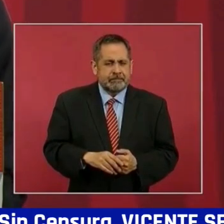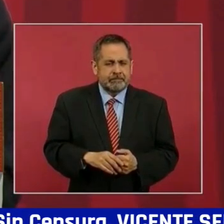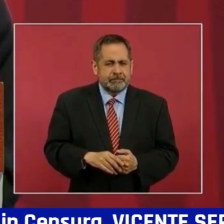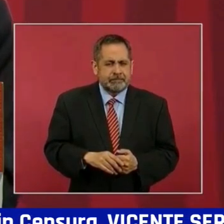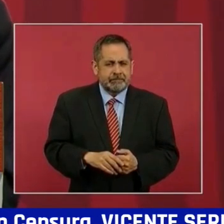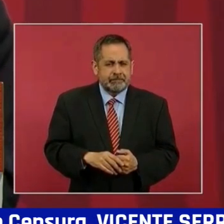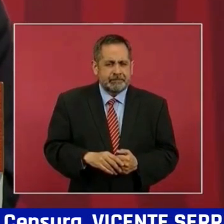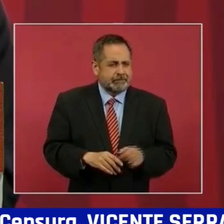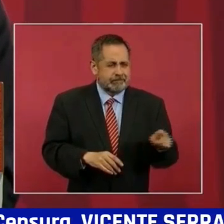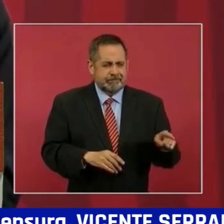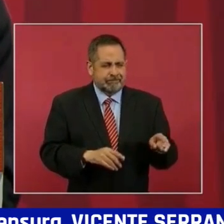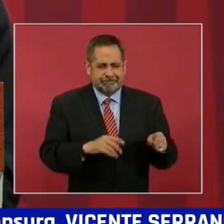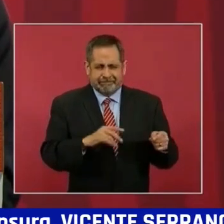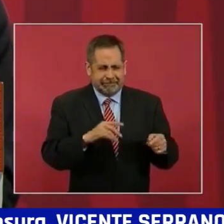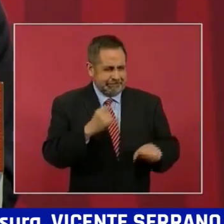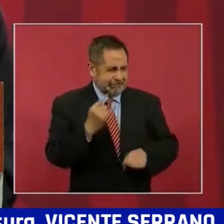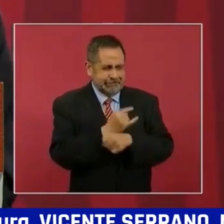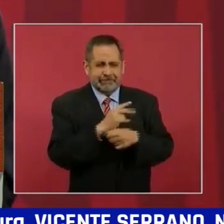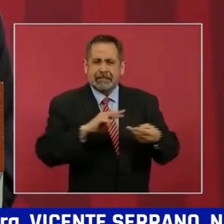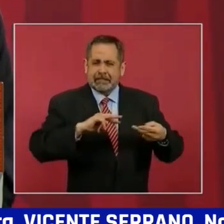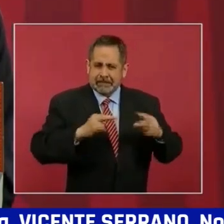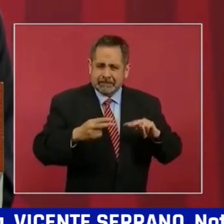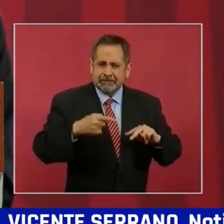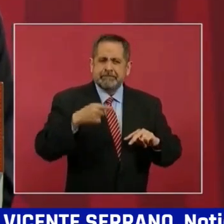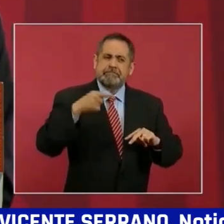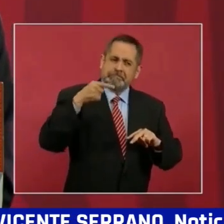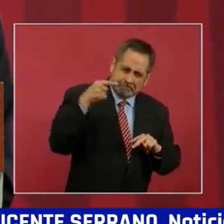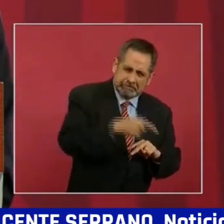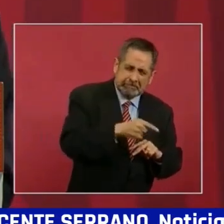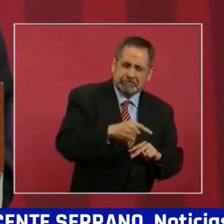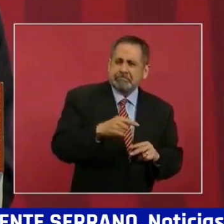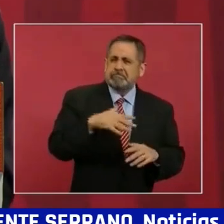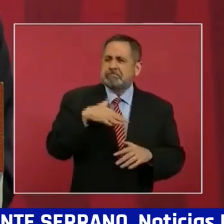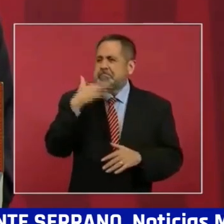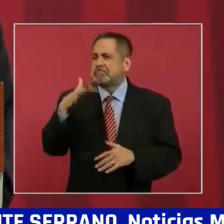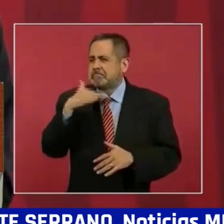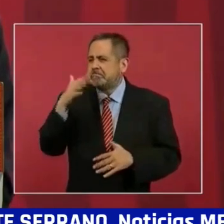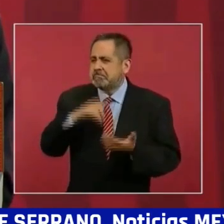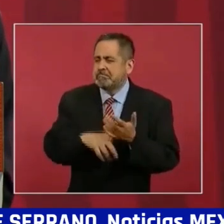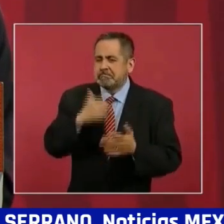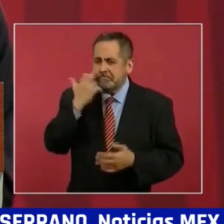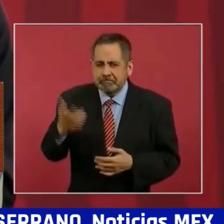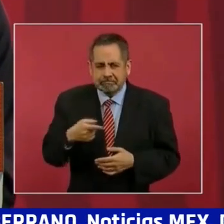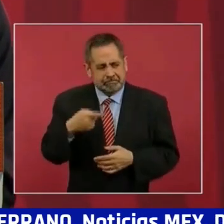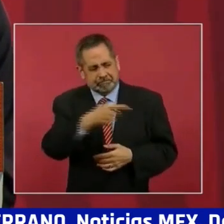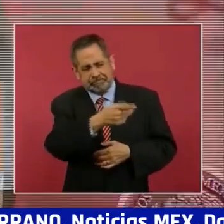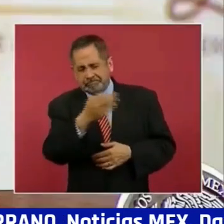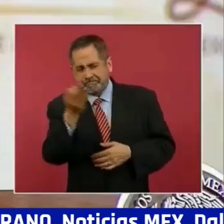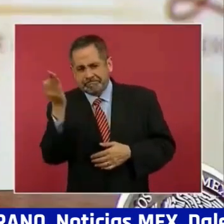son mexicanos a favor de la corrupción más está en esos son falsos